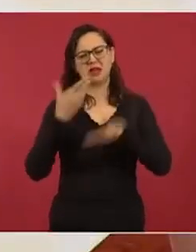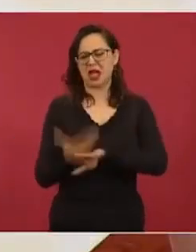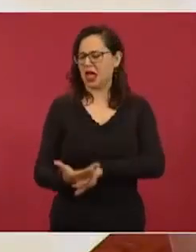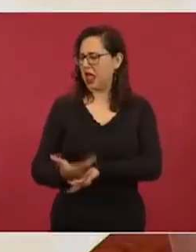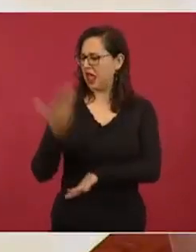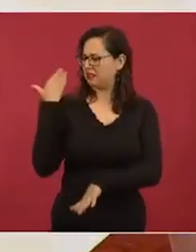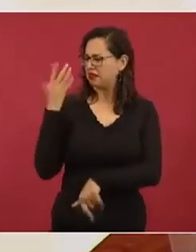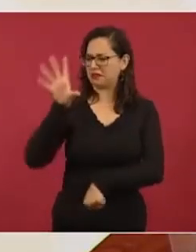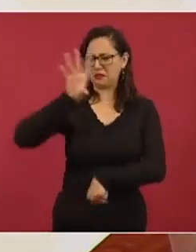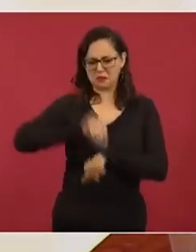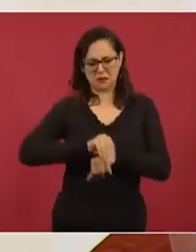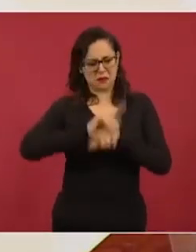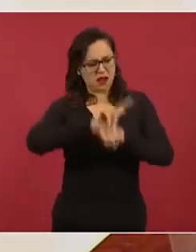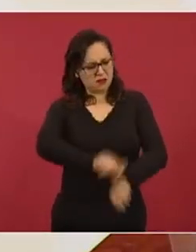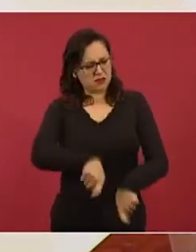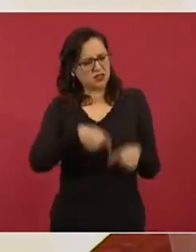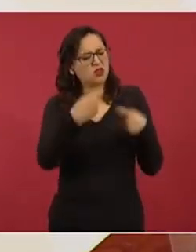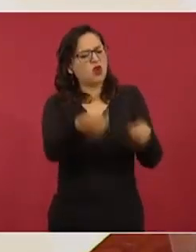para convertir